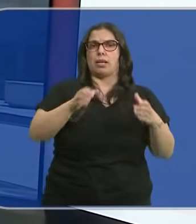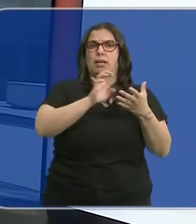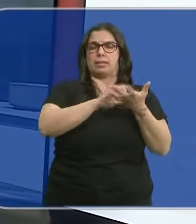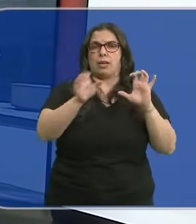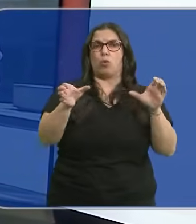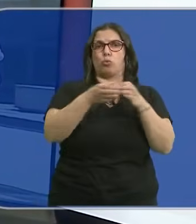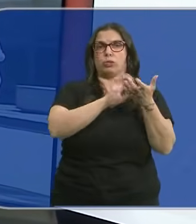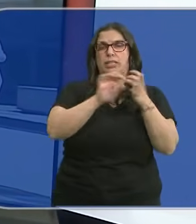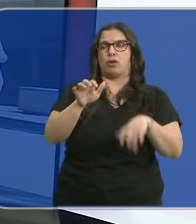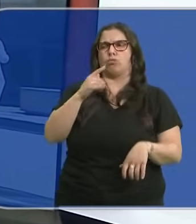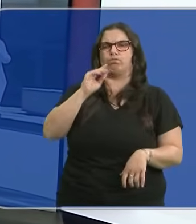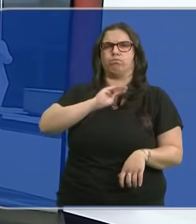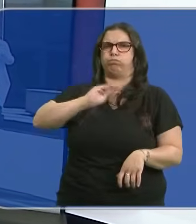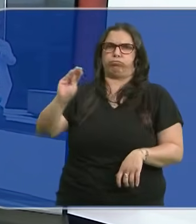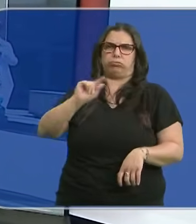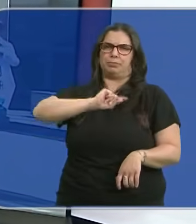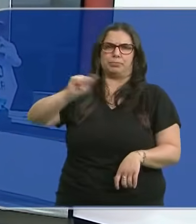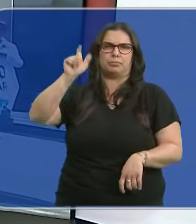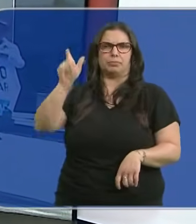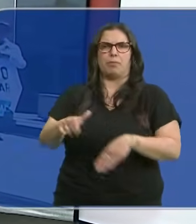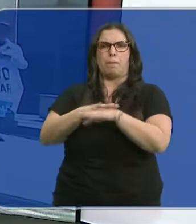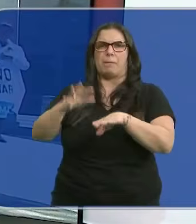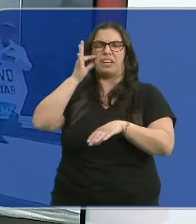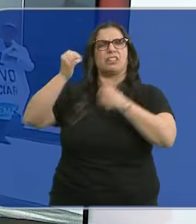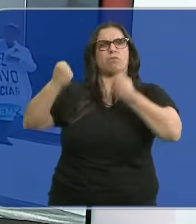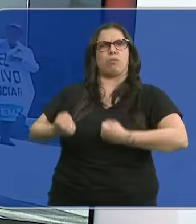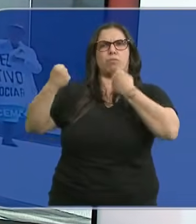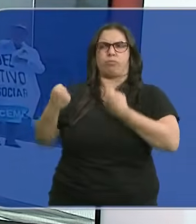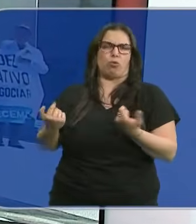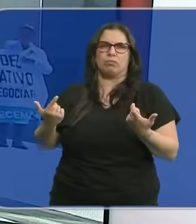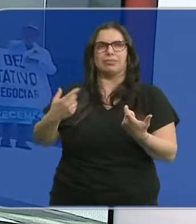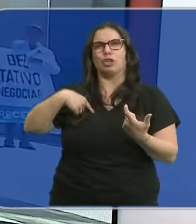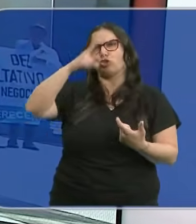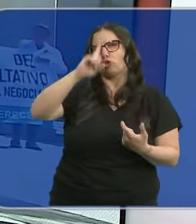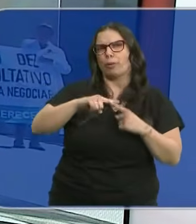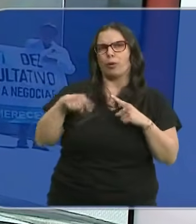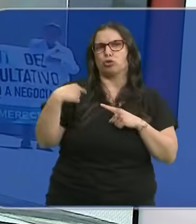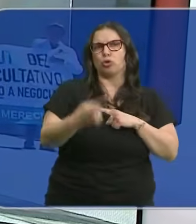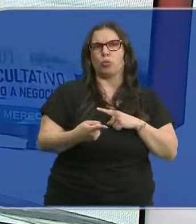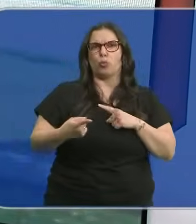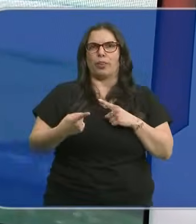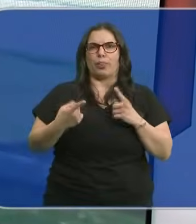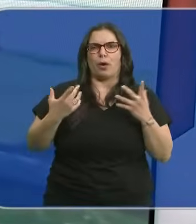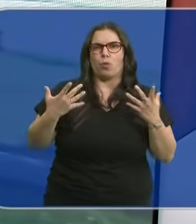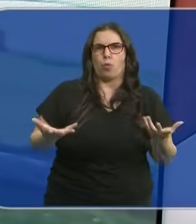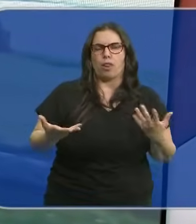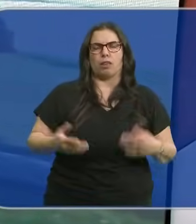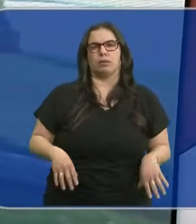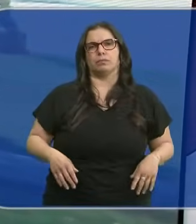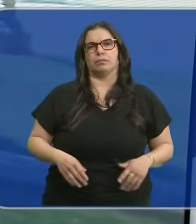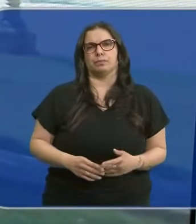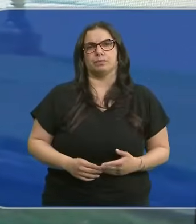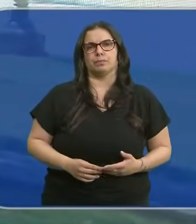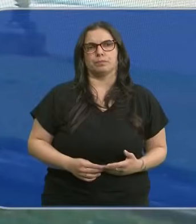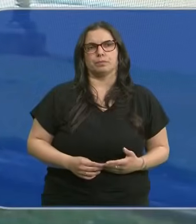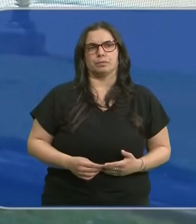con la ministra de Sanidad. Acusan a Mónica García de enrocarse y de no ser consciente de las consecuencias de su postura ante los facultativos.